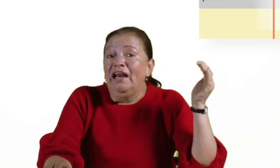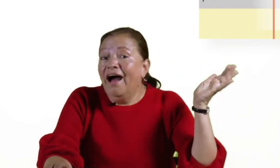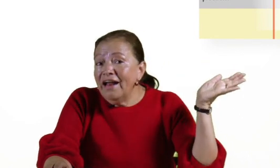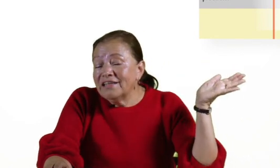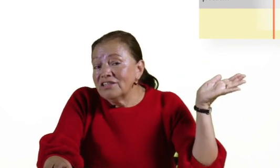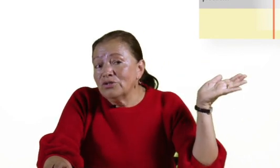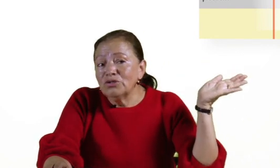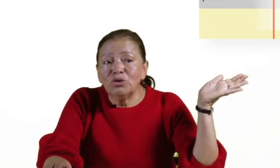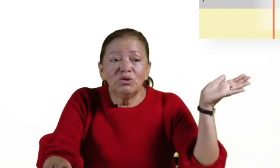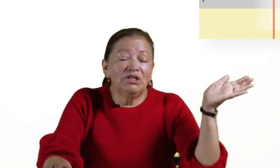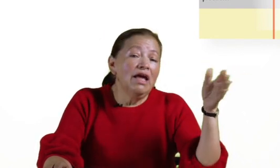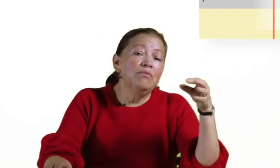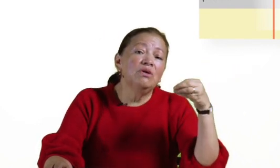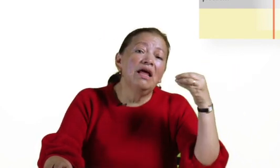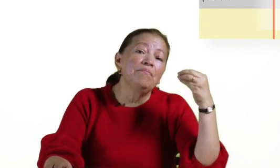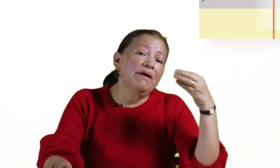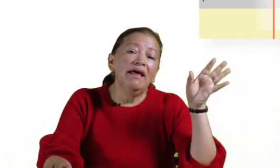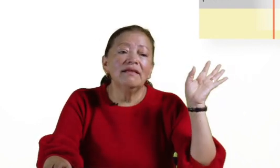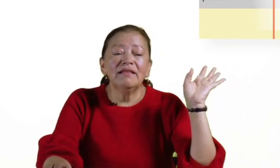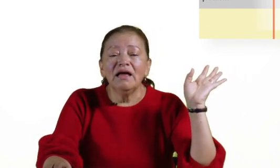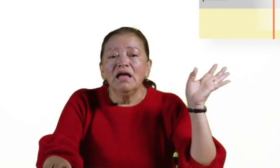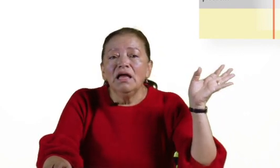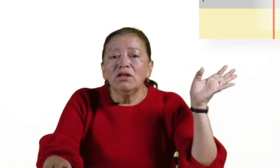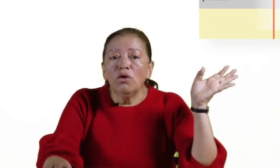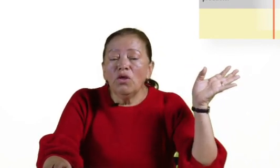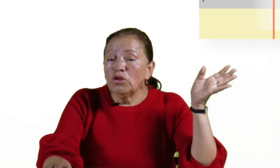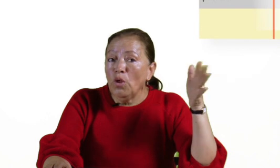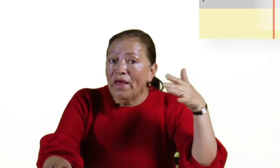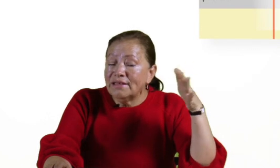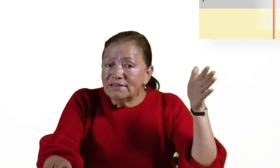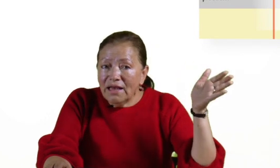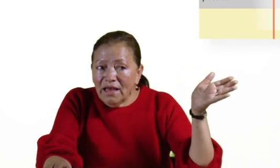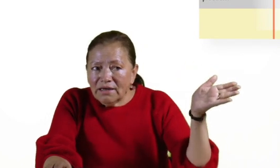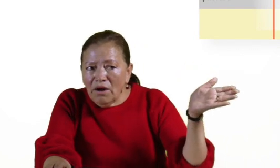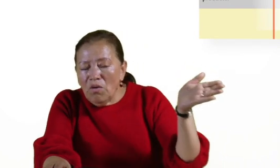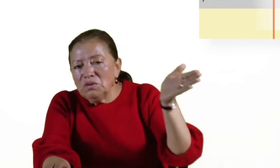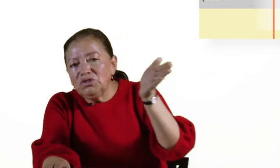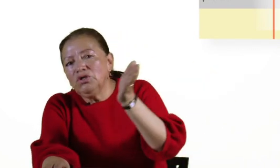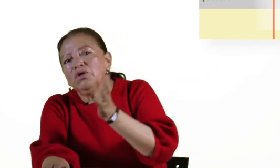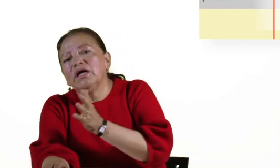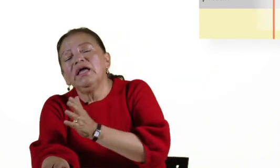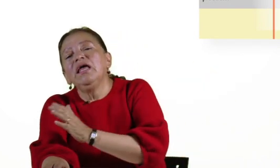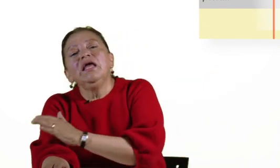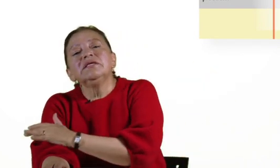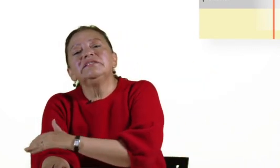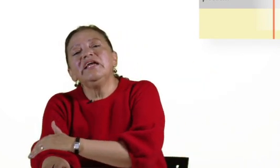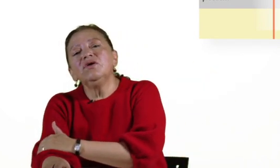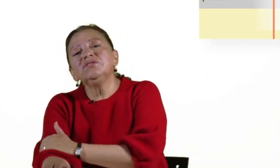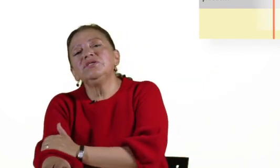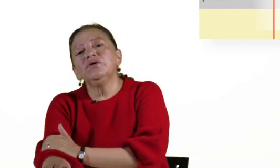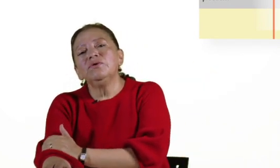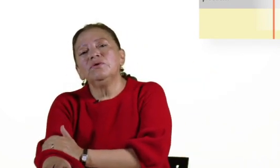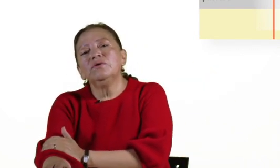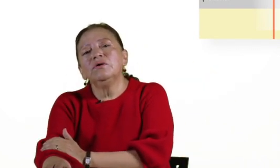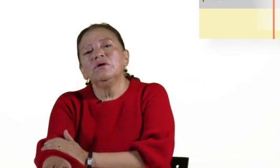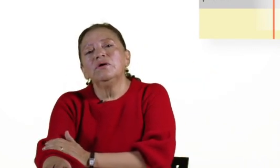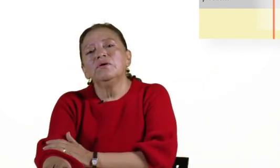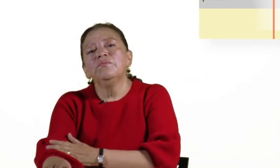los telares que todos conocemos, la imprenta, toda esta revolución que se nos